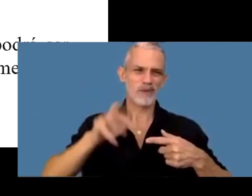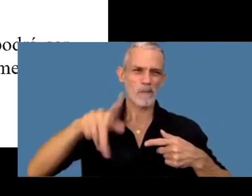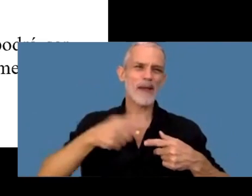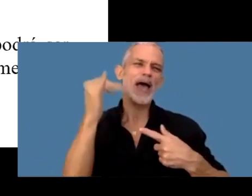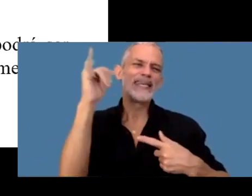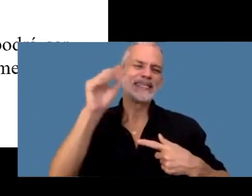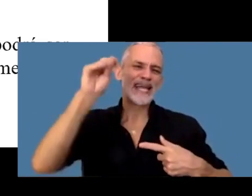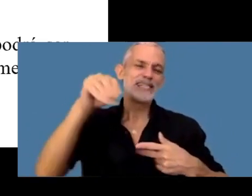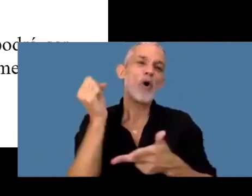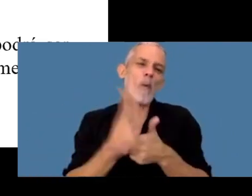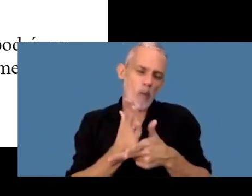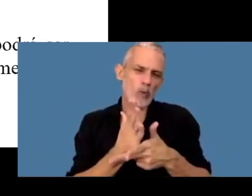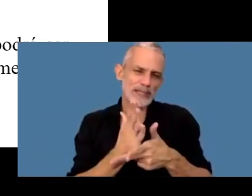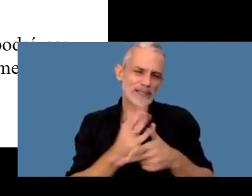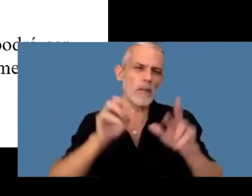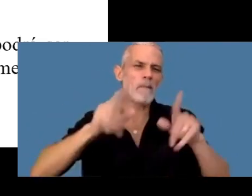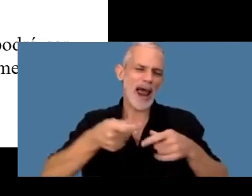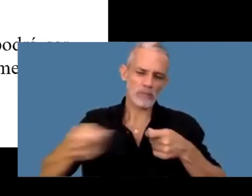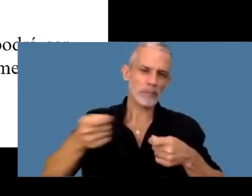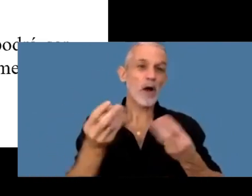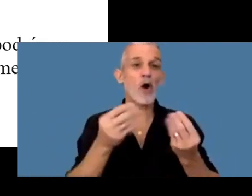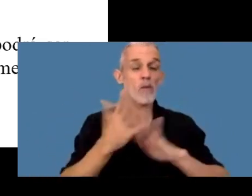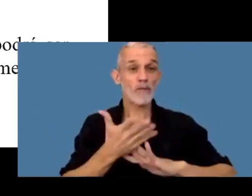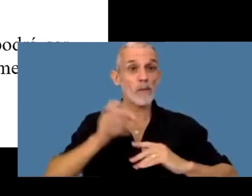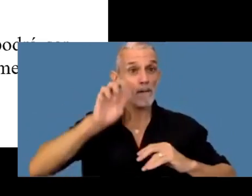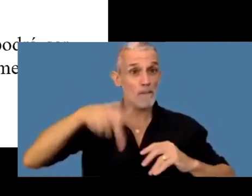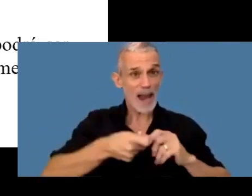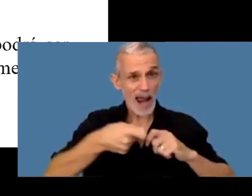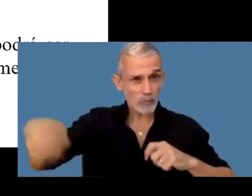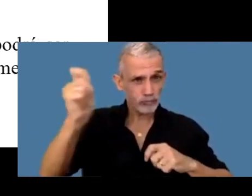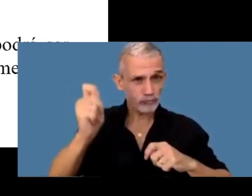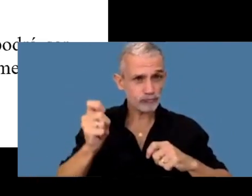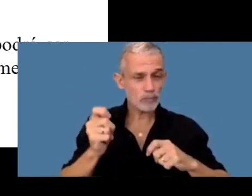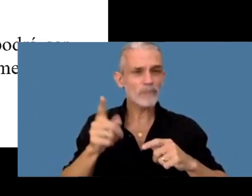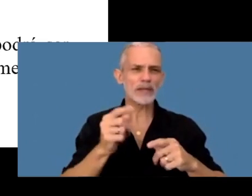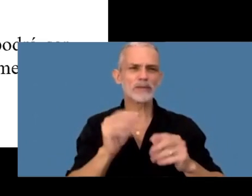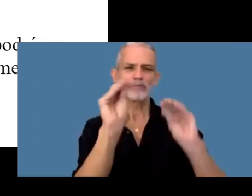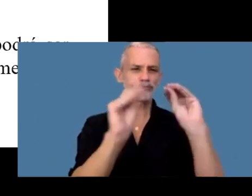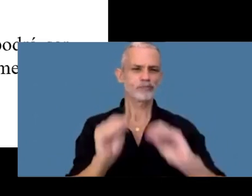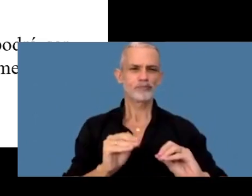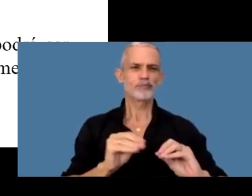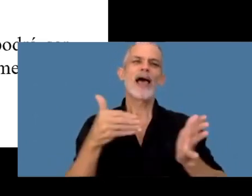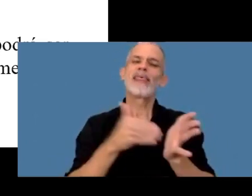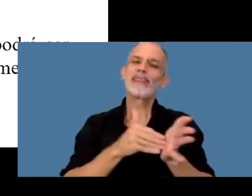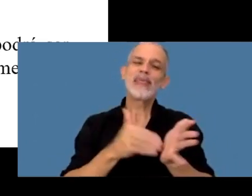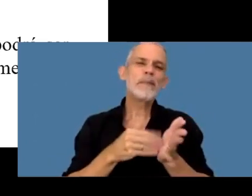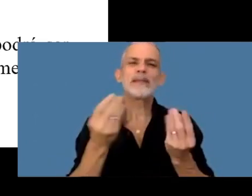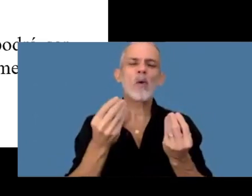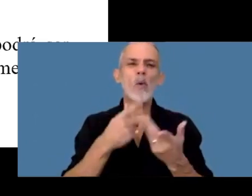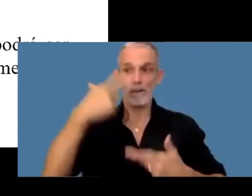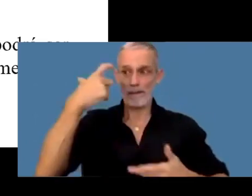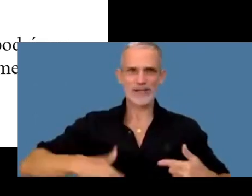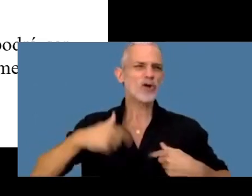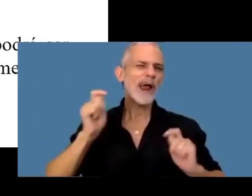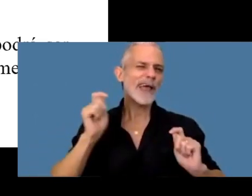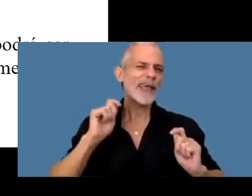multas. Las condiciones de los planes generalmente se determinan en función del tipo de contribuyente y del